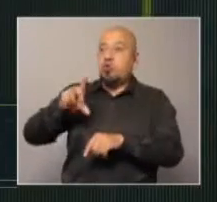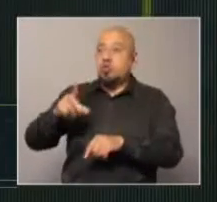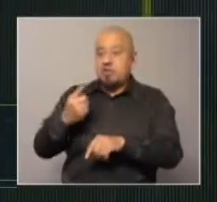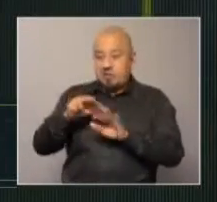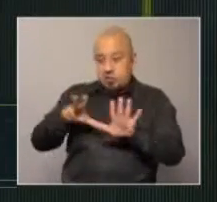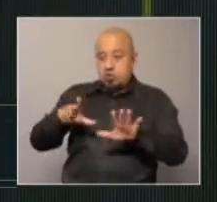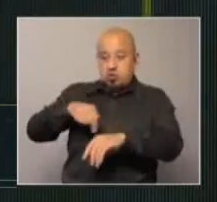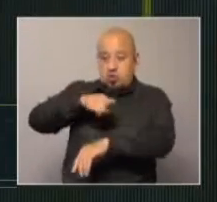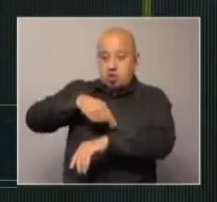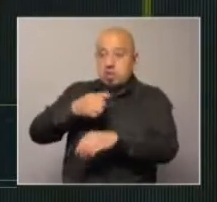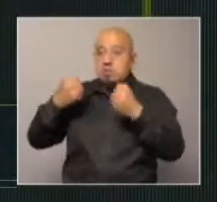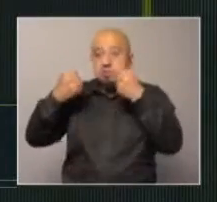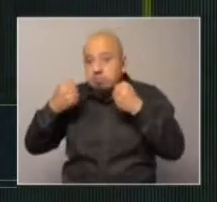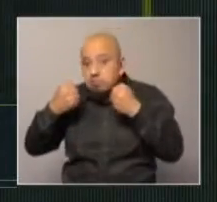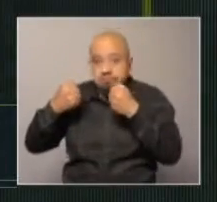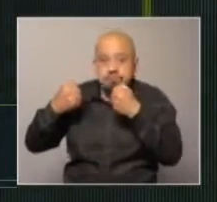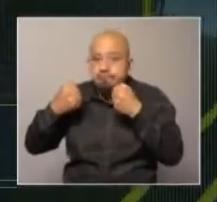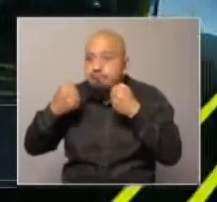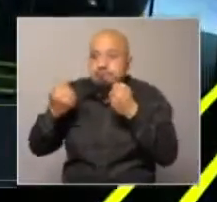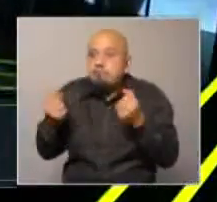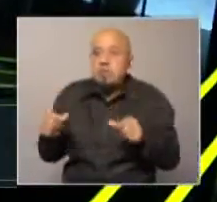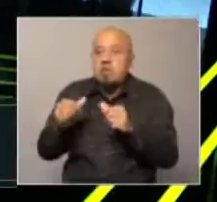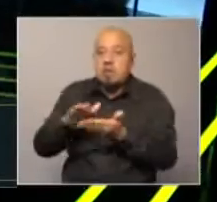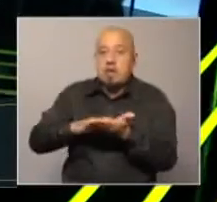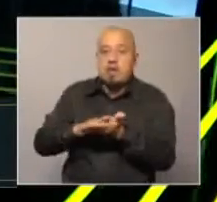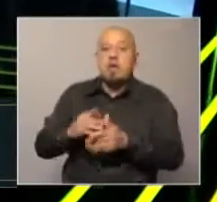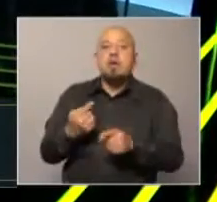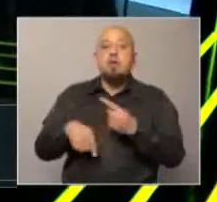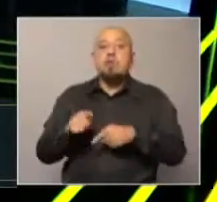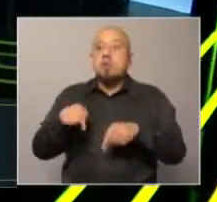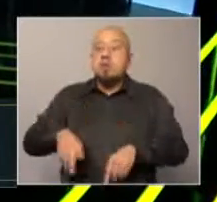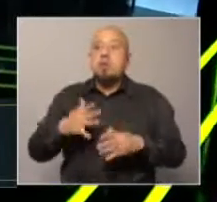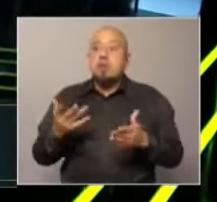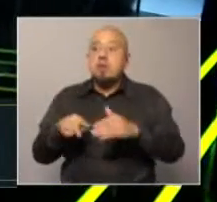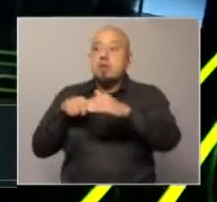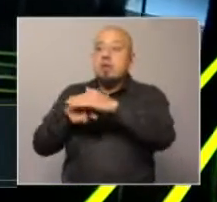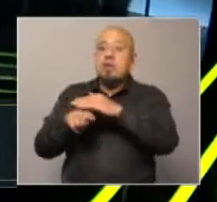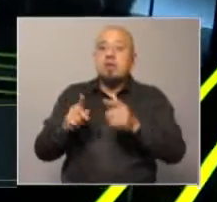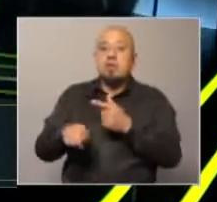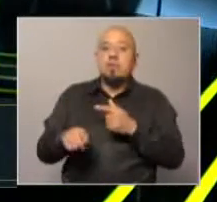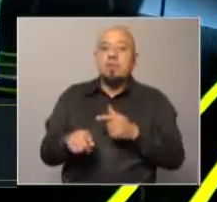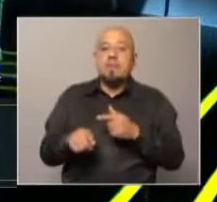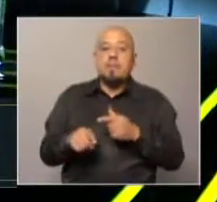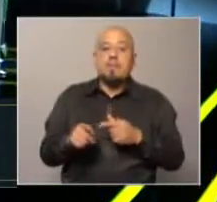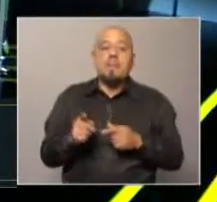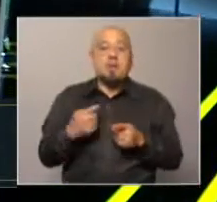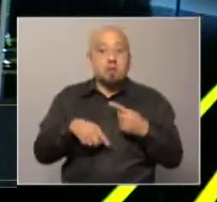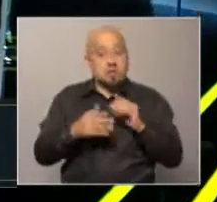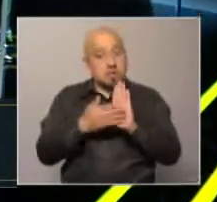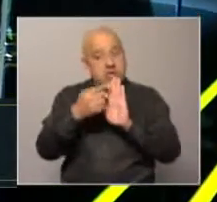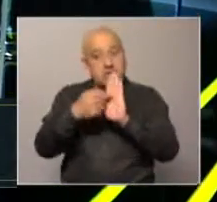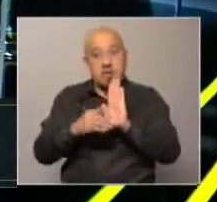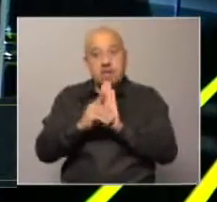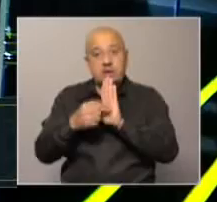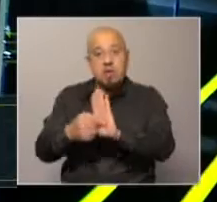el 14% de la población adolescente que está aquí internada pasa menos de 12. O sea, es algo